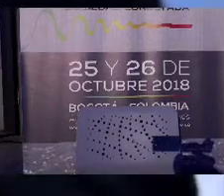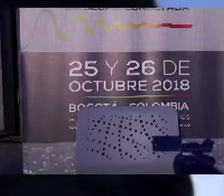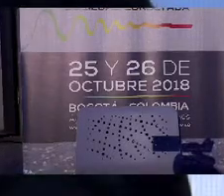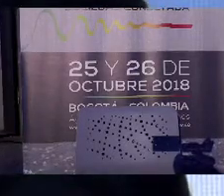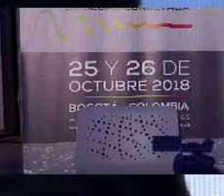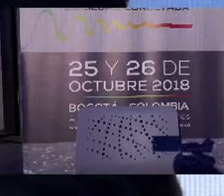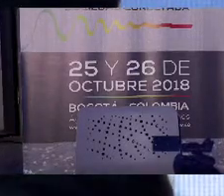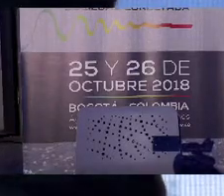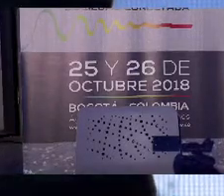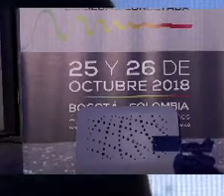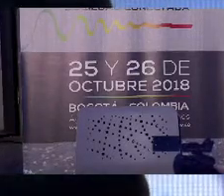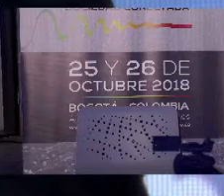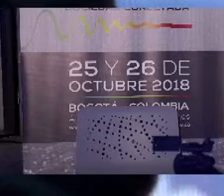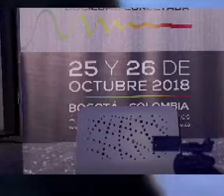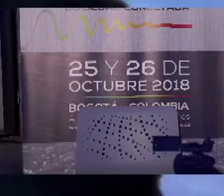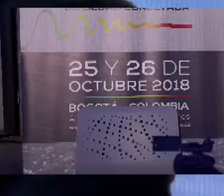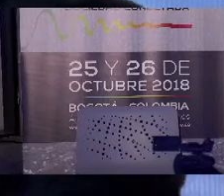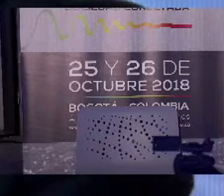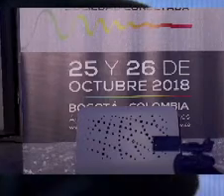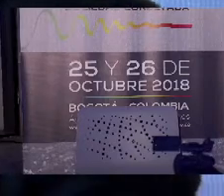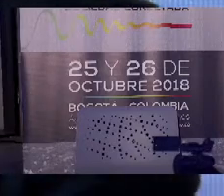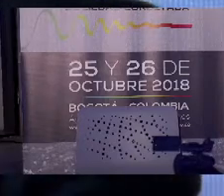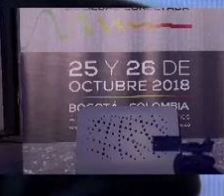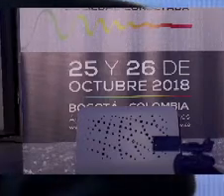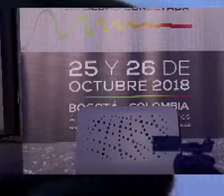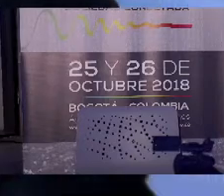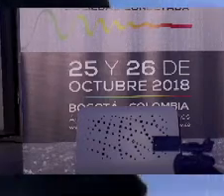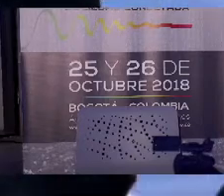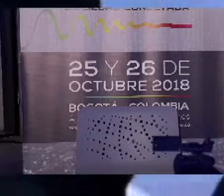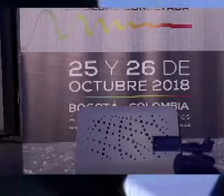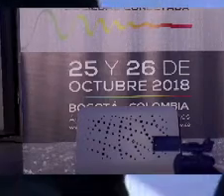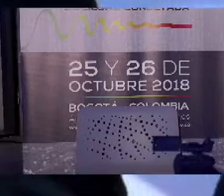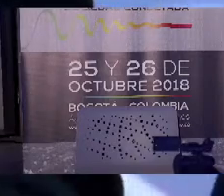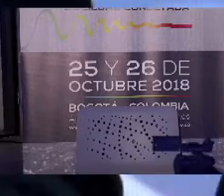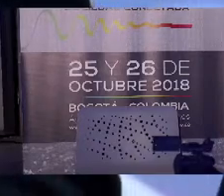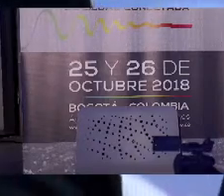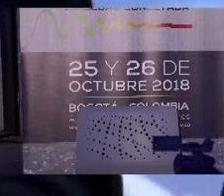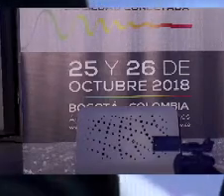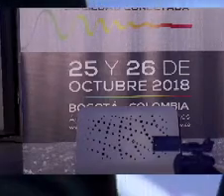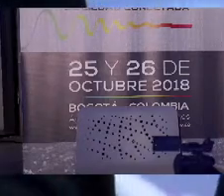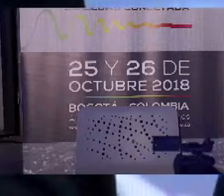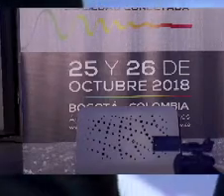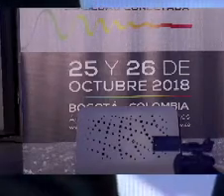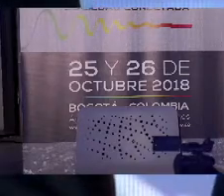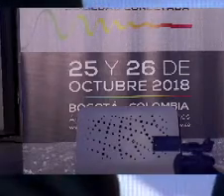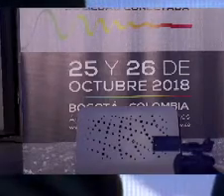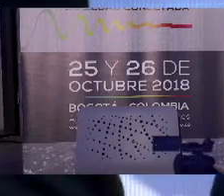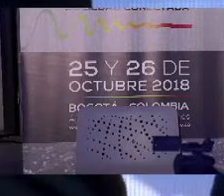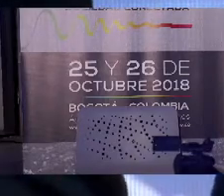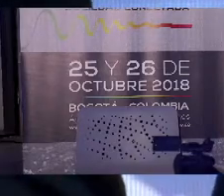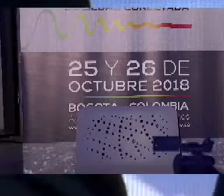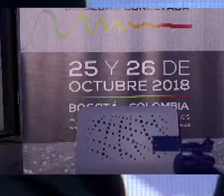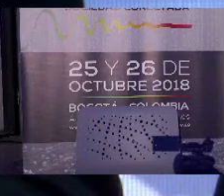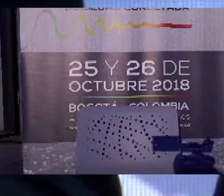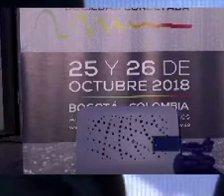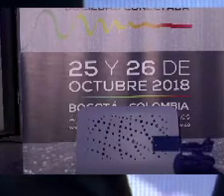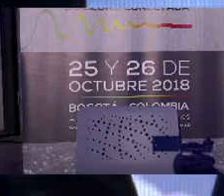Qualcomm. ¿Cuál es el futuro de la inteligencia artificial? Primero, ¿qué somos